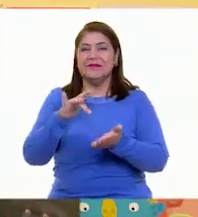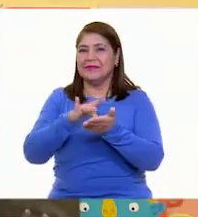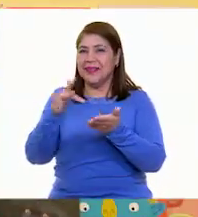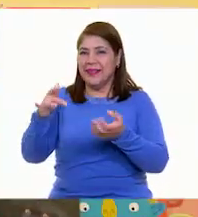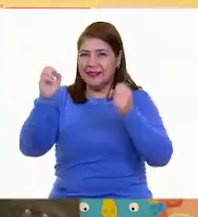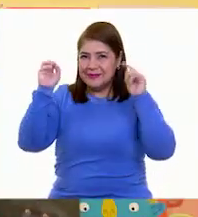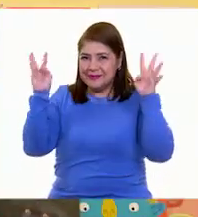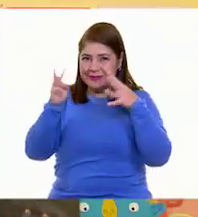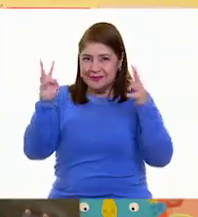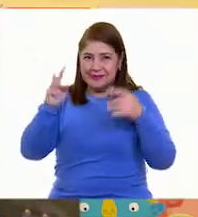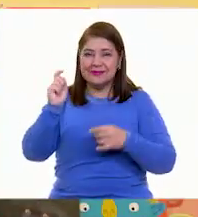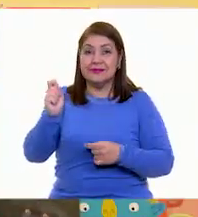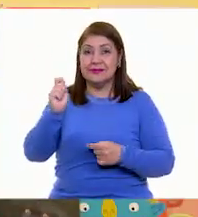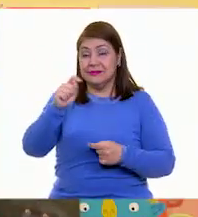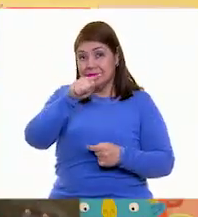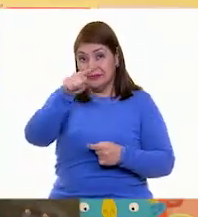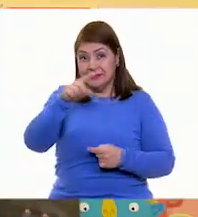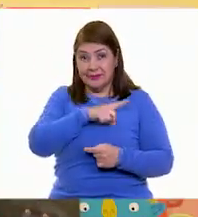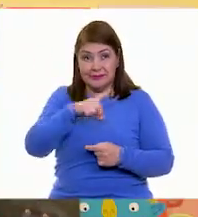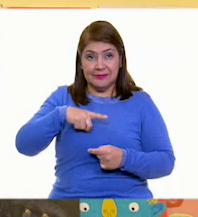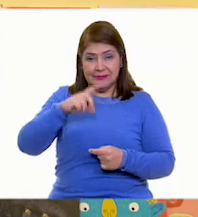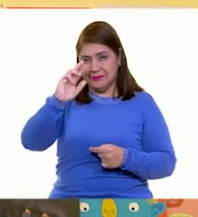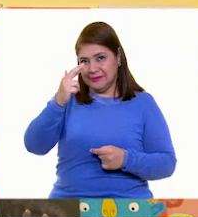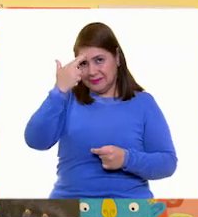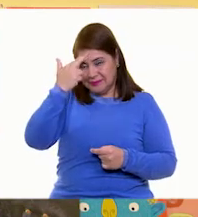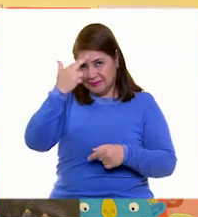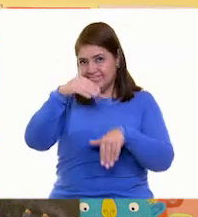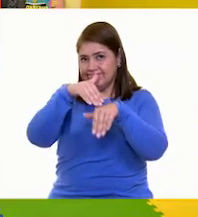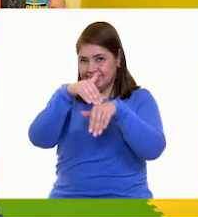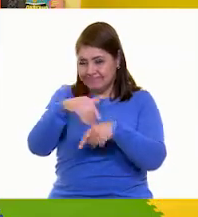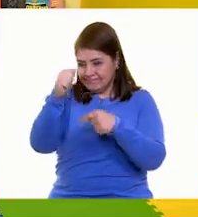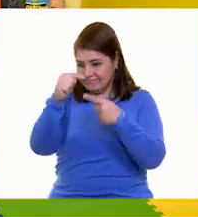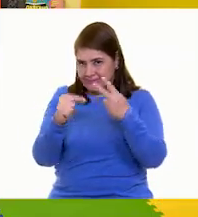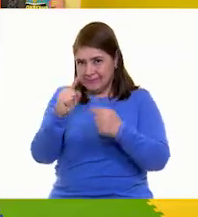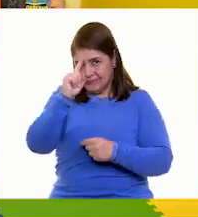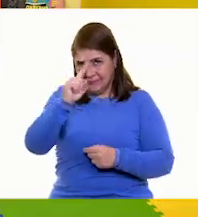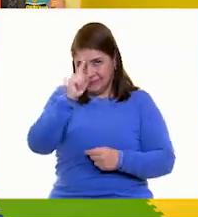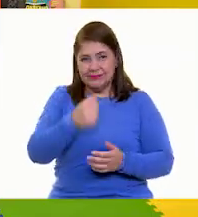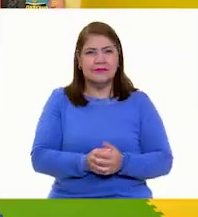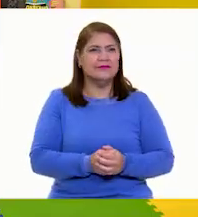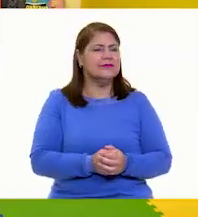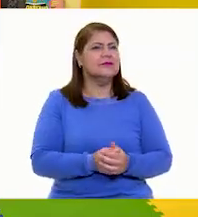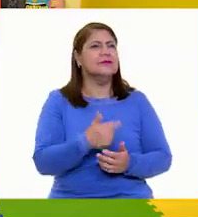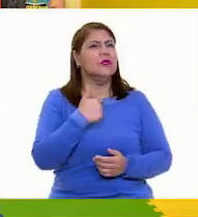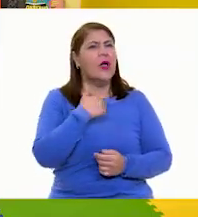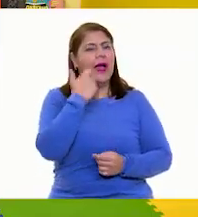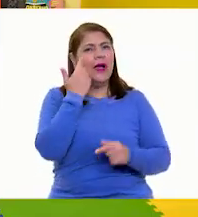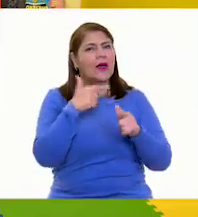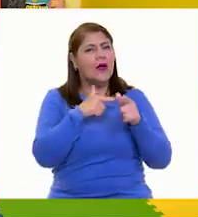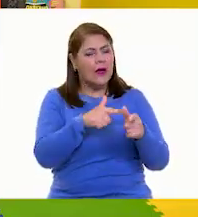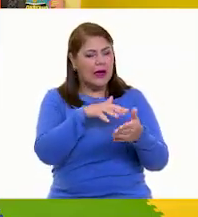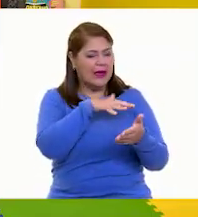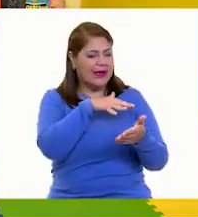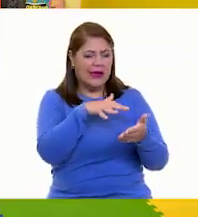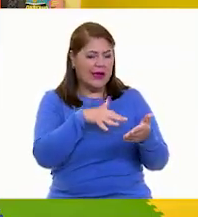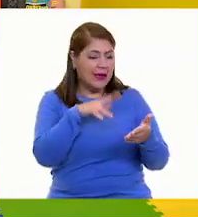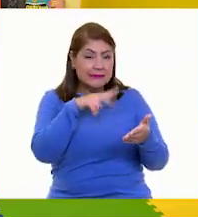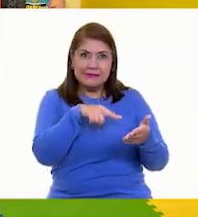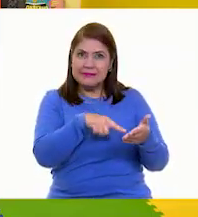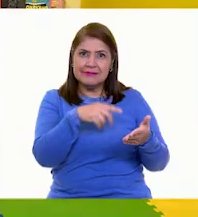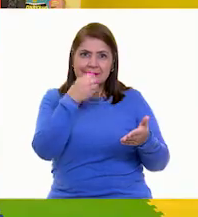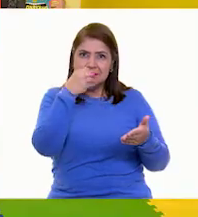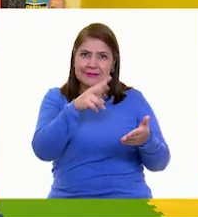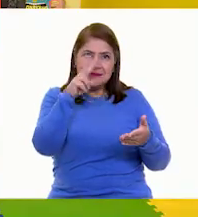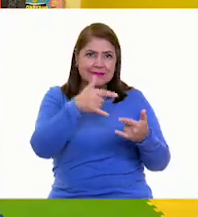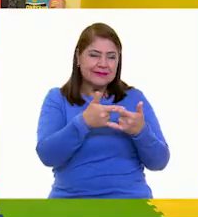Gracias, Ajo Listo. Recuerden seguir sus consejos. Evelyn, me gustaría continuar con la lectura. Es que está muy emocionante